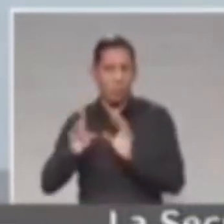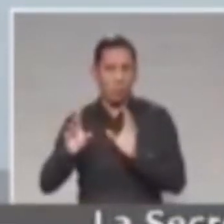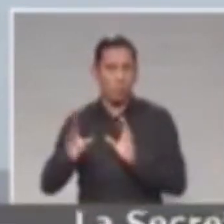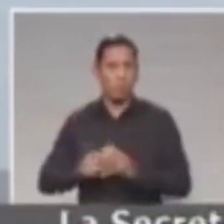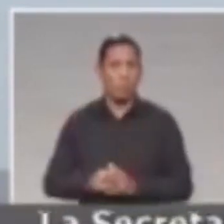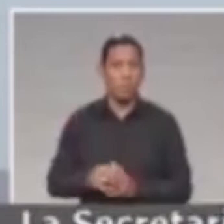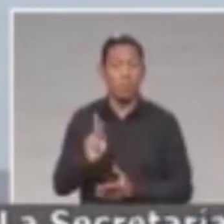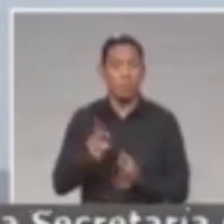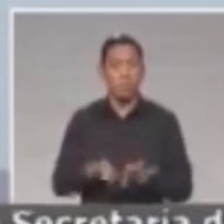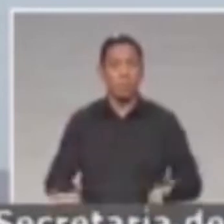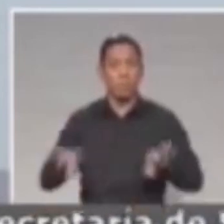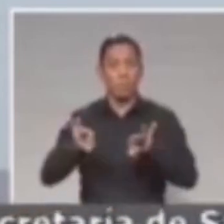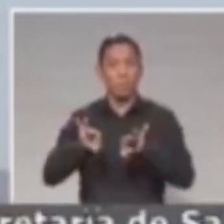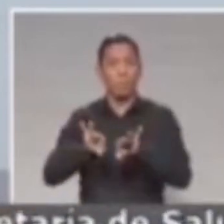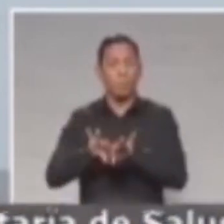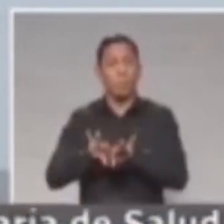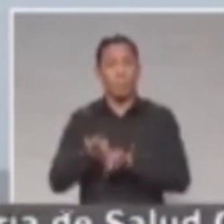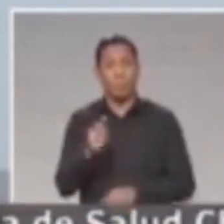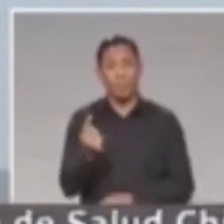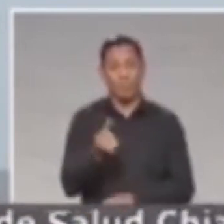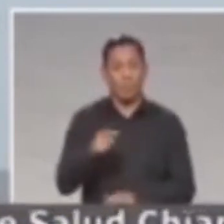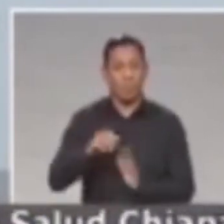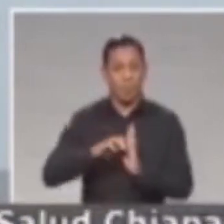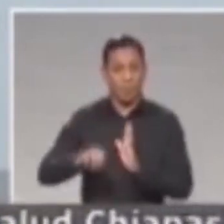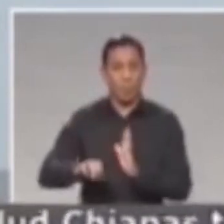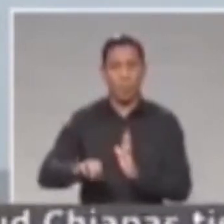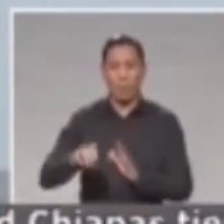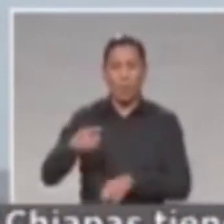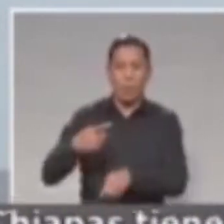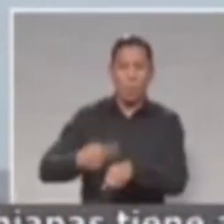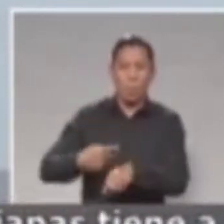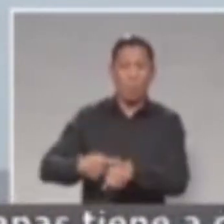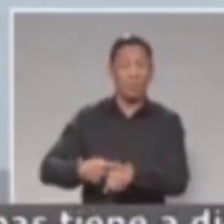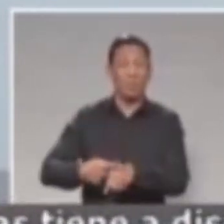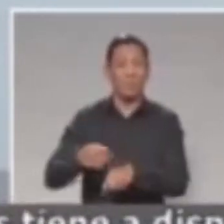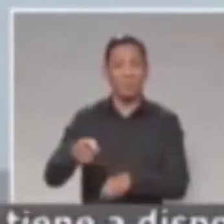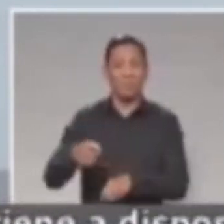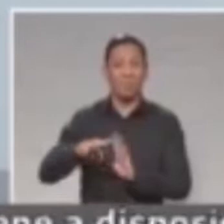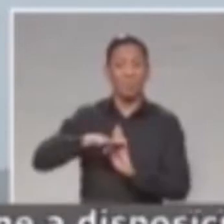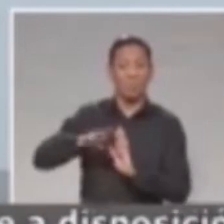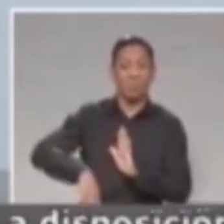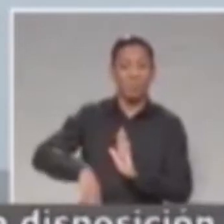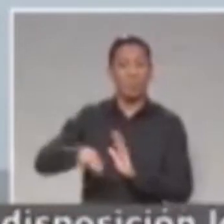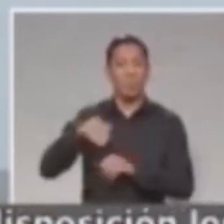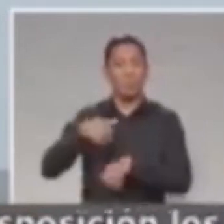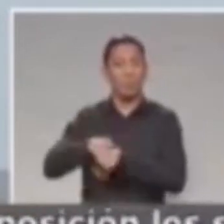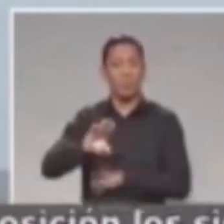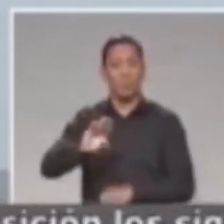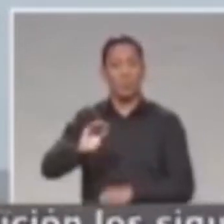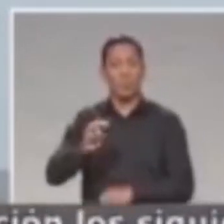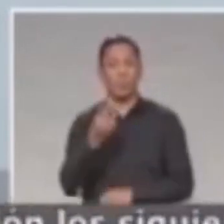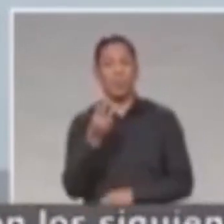También es importante que la defunción 93 que estamos anunciando es